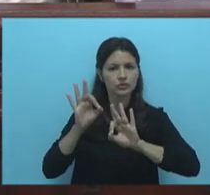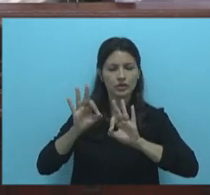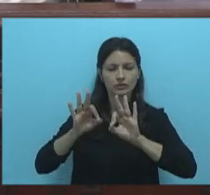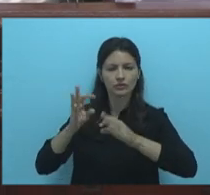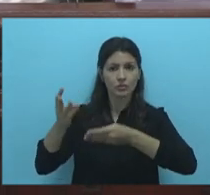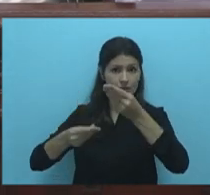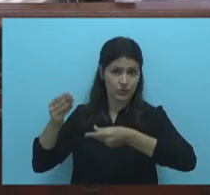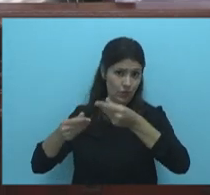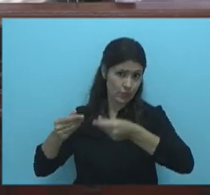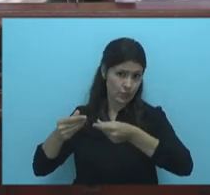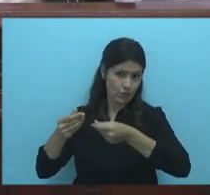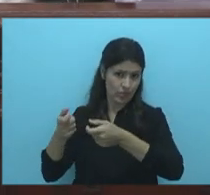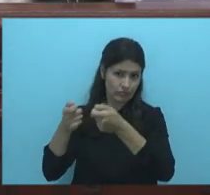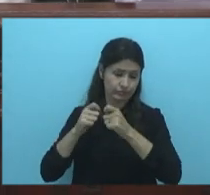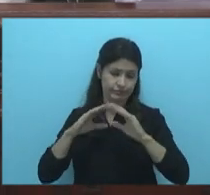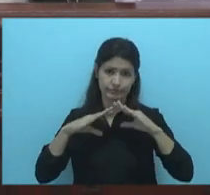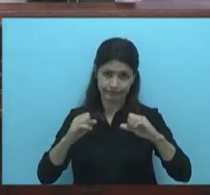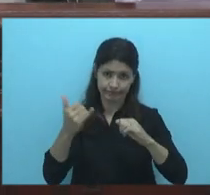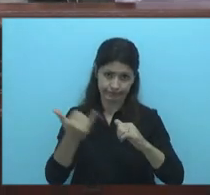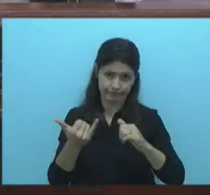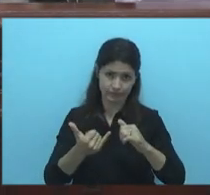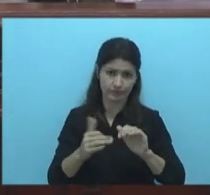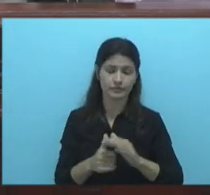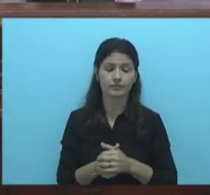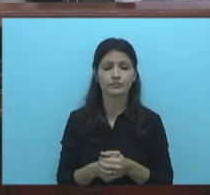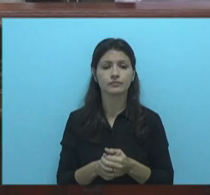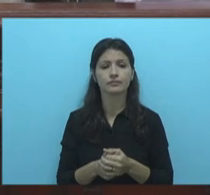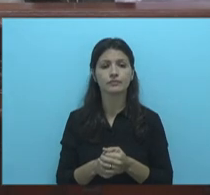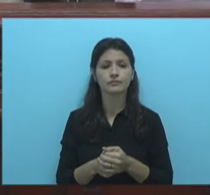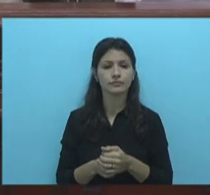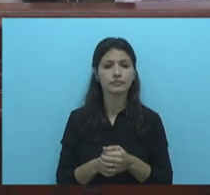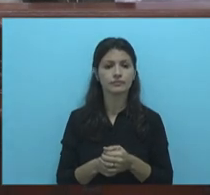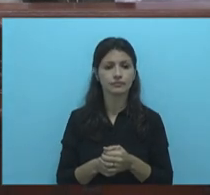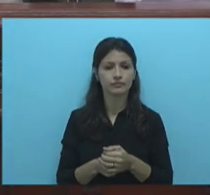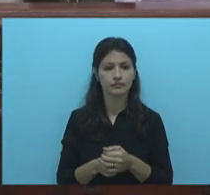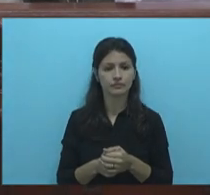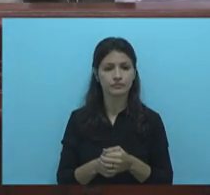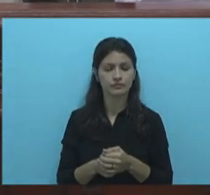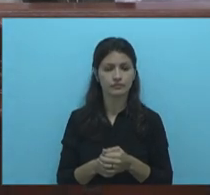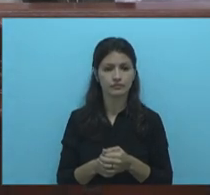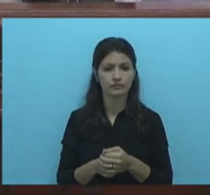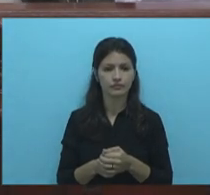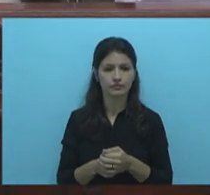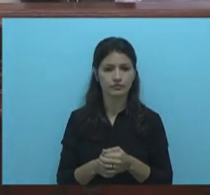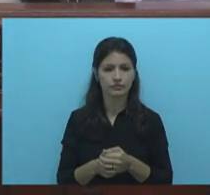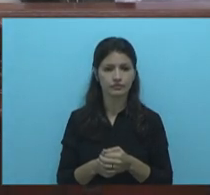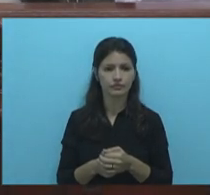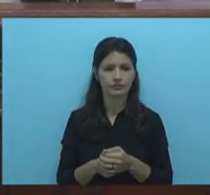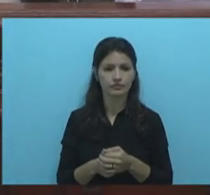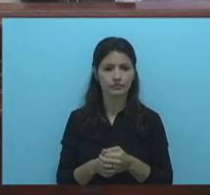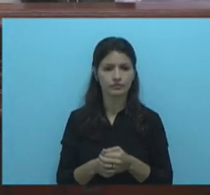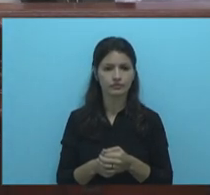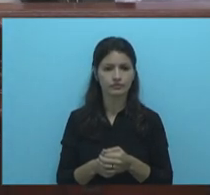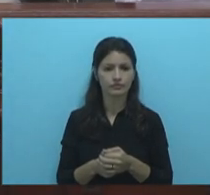secretaría el proyecto de ley de presupuesto para el periodo 2023 con media sanción del Senado.